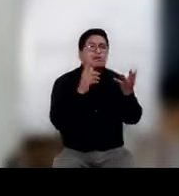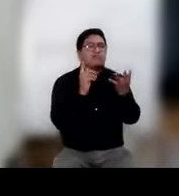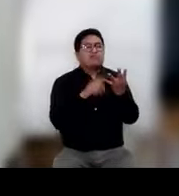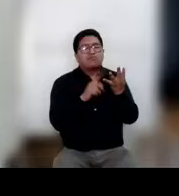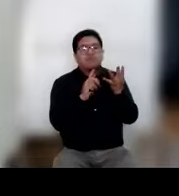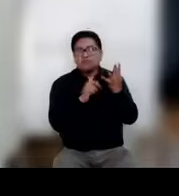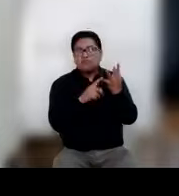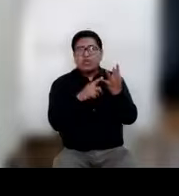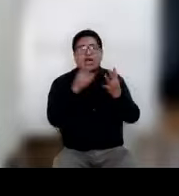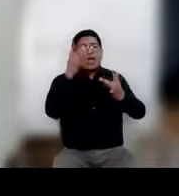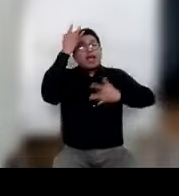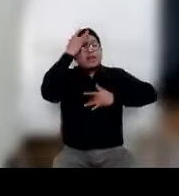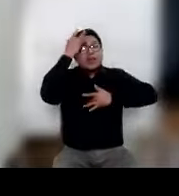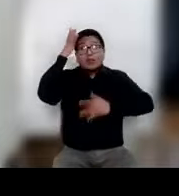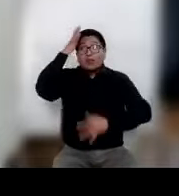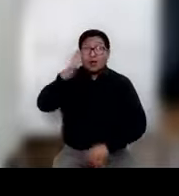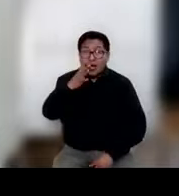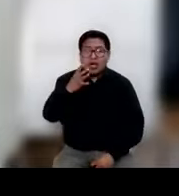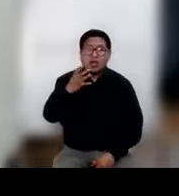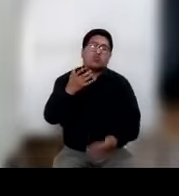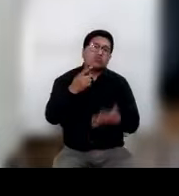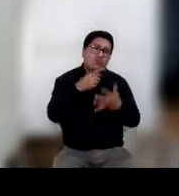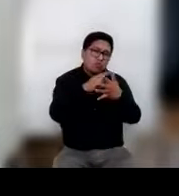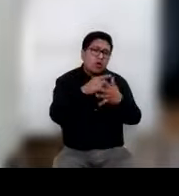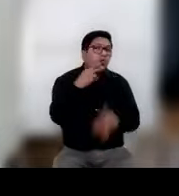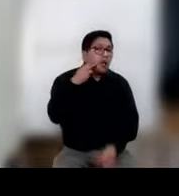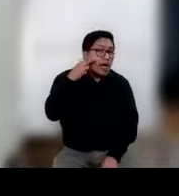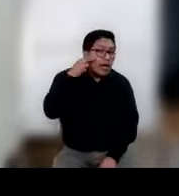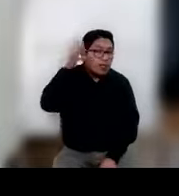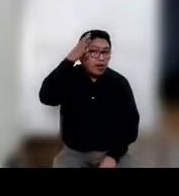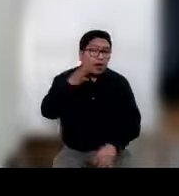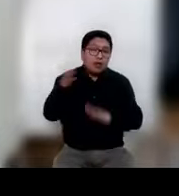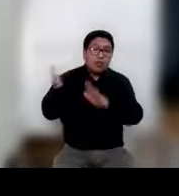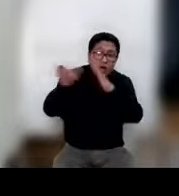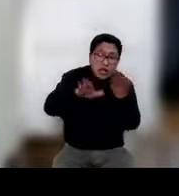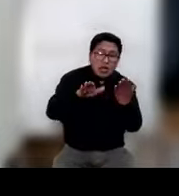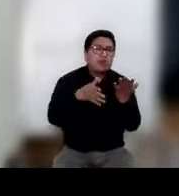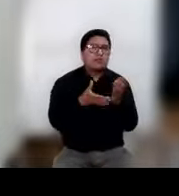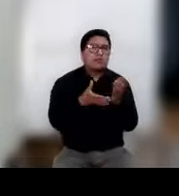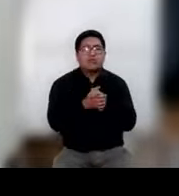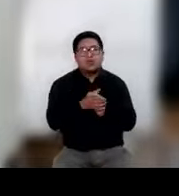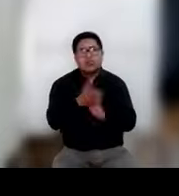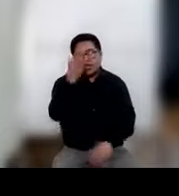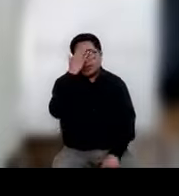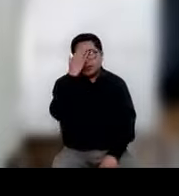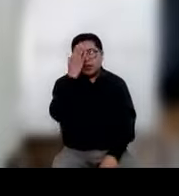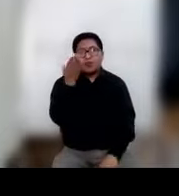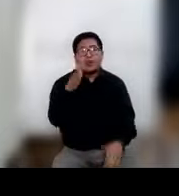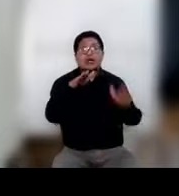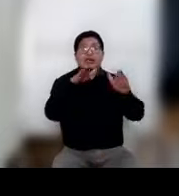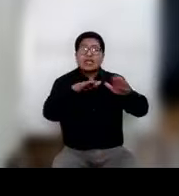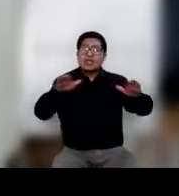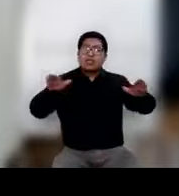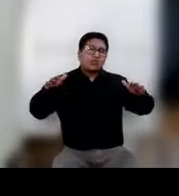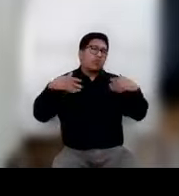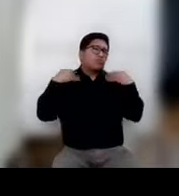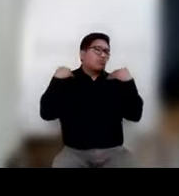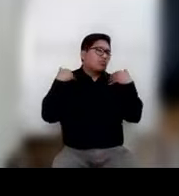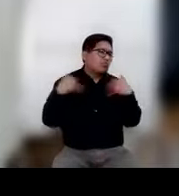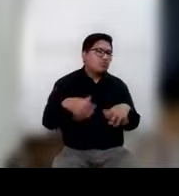enfermedad de los padres hay huertanos chicos que bueno han sufrido un montón de cosas